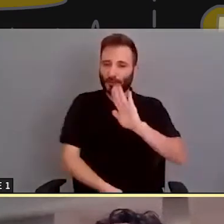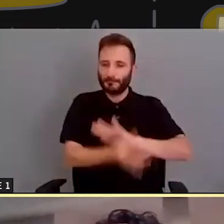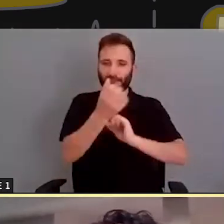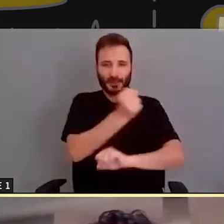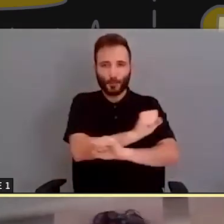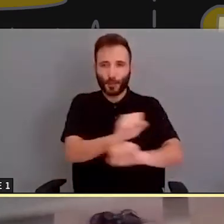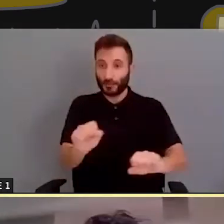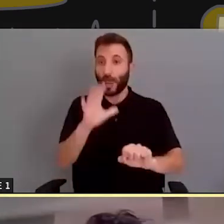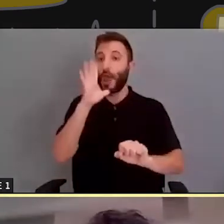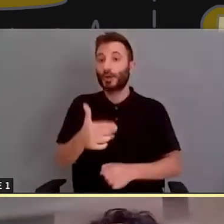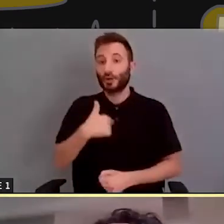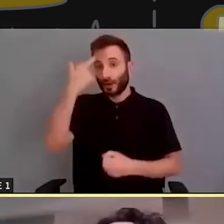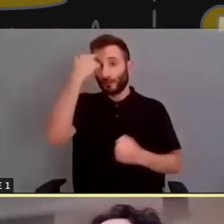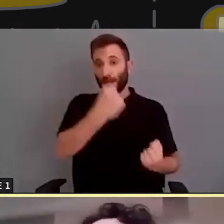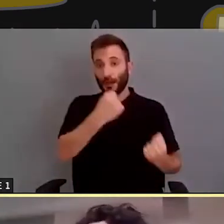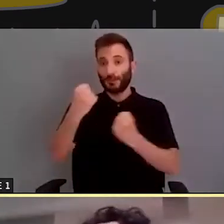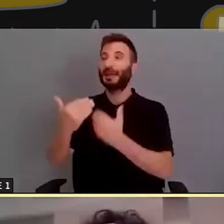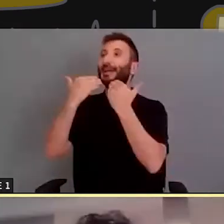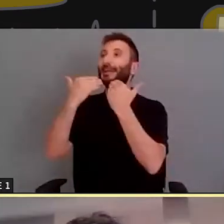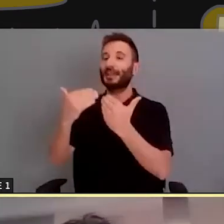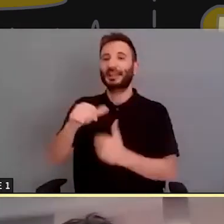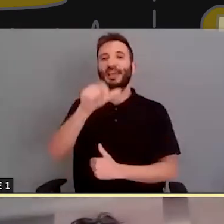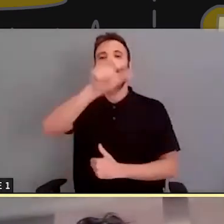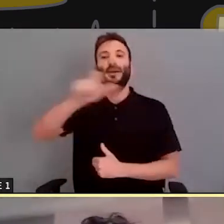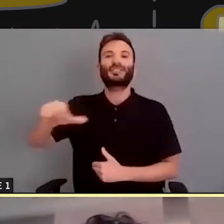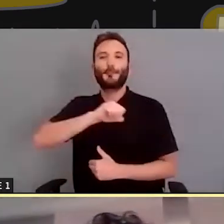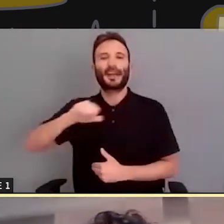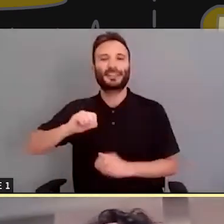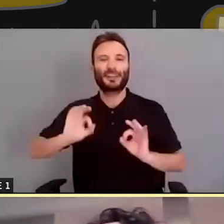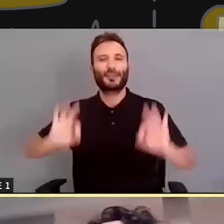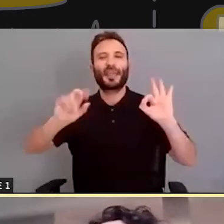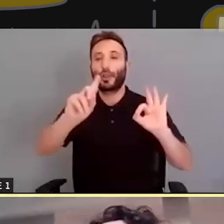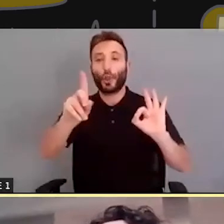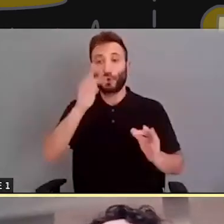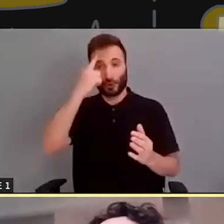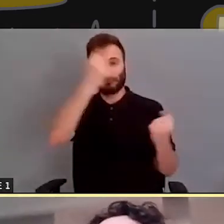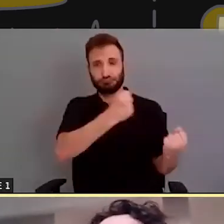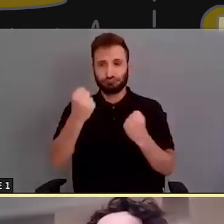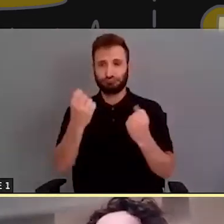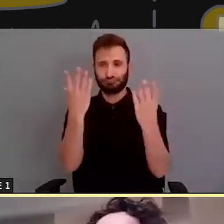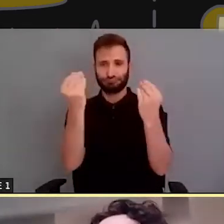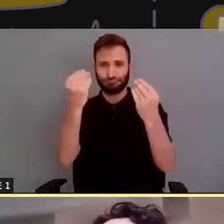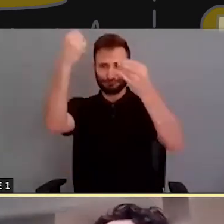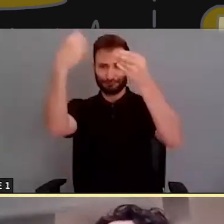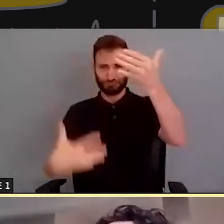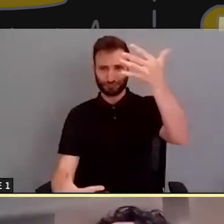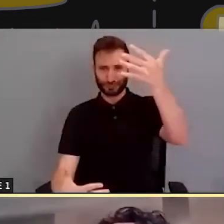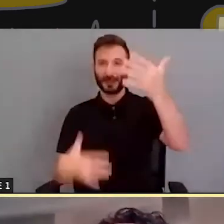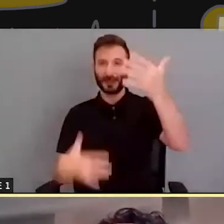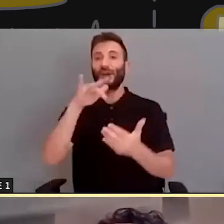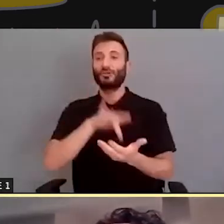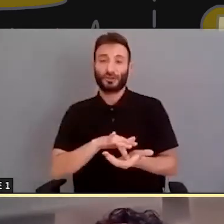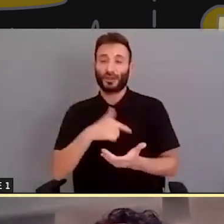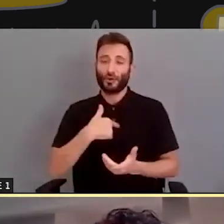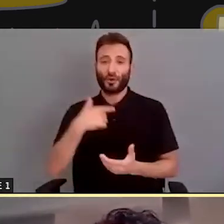agradecer, no en particular porque han sido tantos los expertos que es difícil mencionar a unos, pero realmente pues